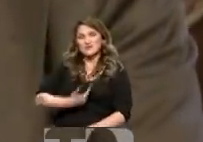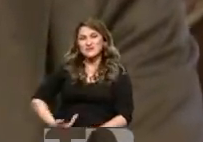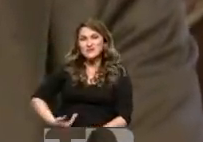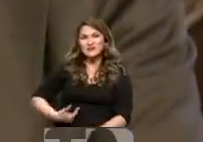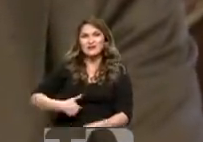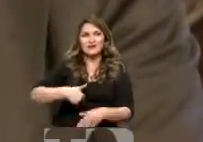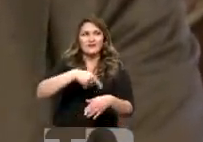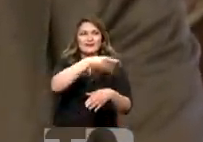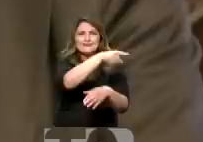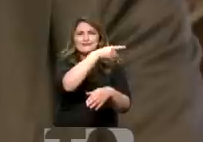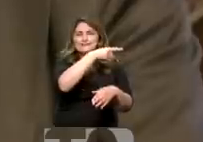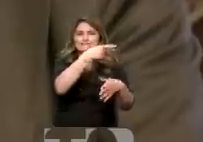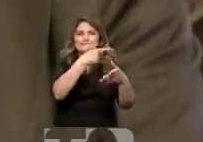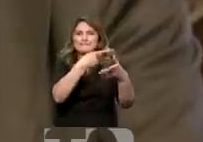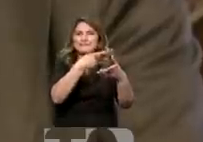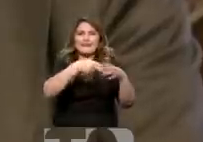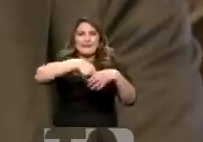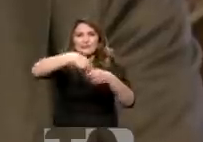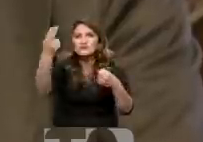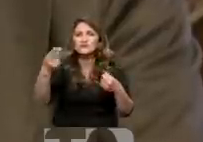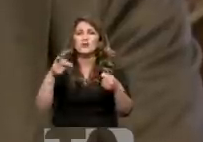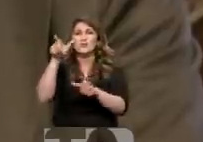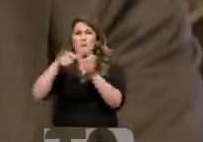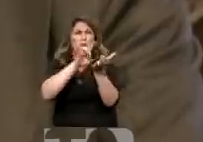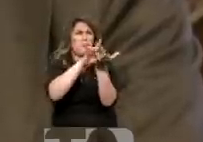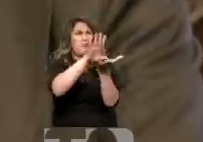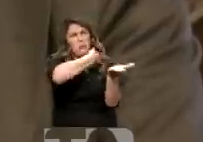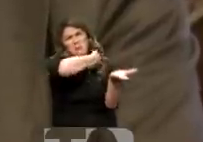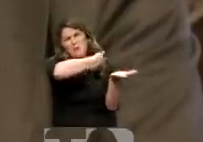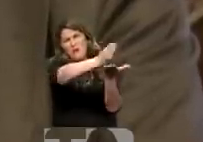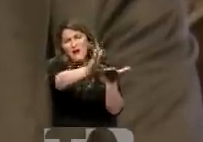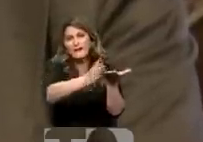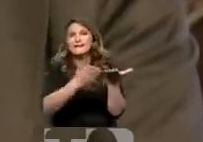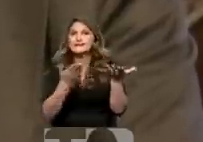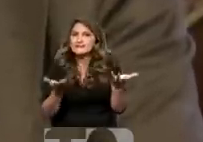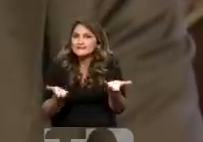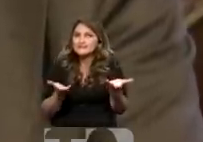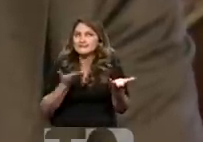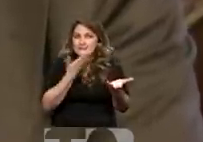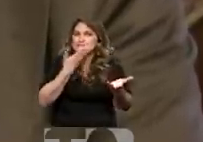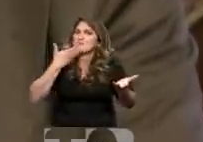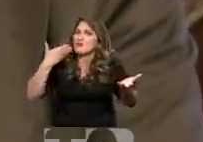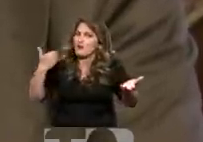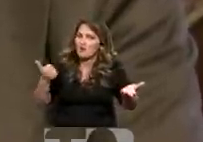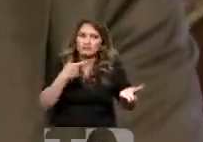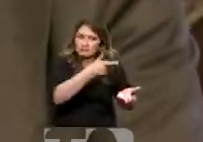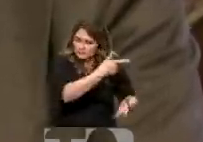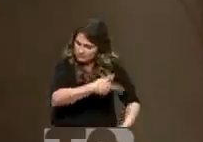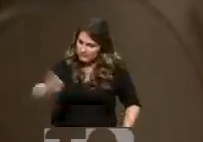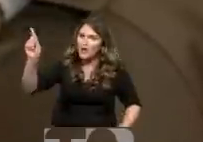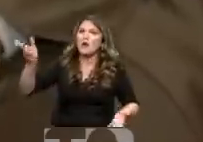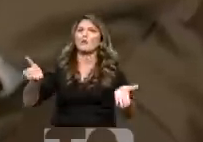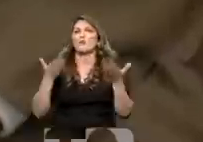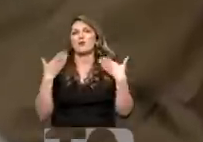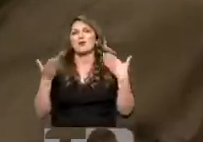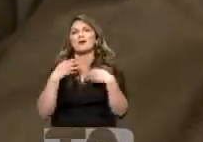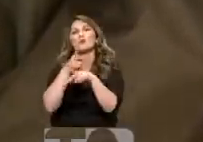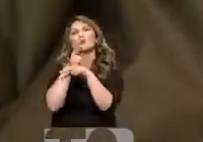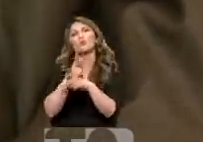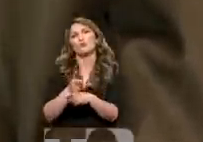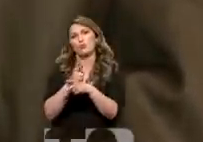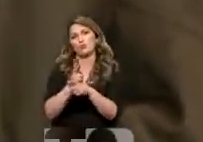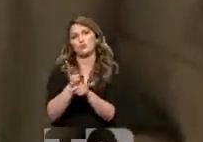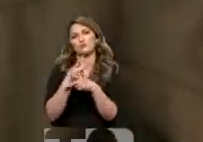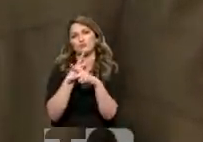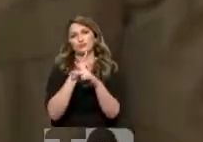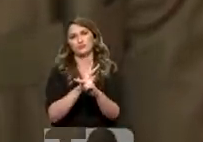a veces por, hasta cierto punto, el deseo del presidente de mantenerse en el palacio. Así, asegura que